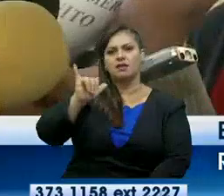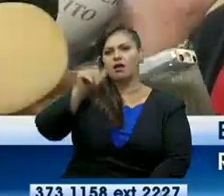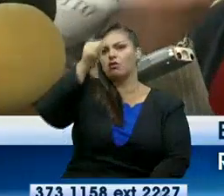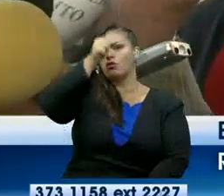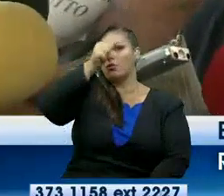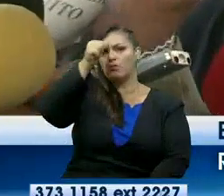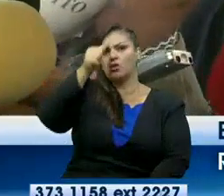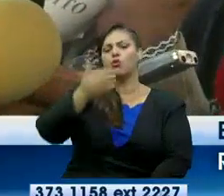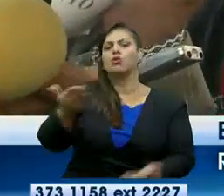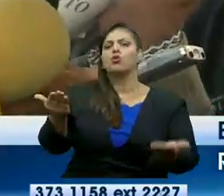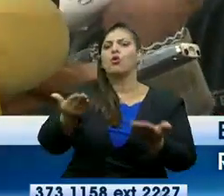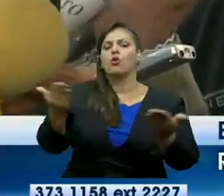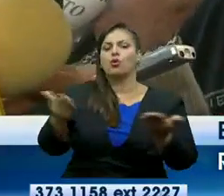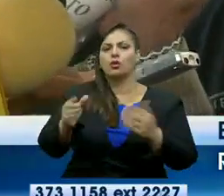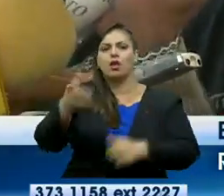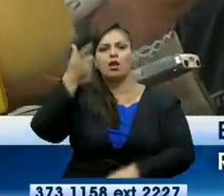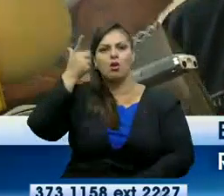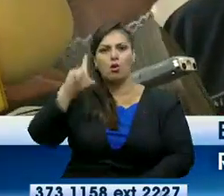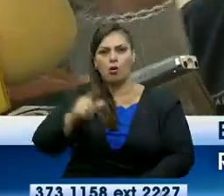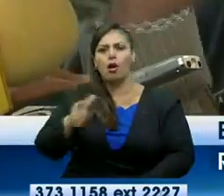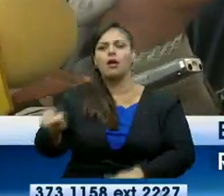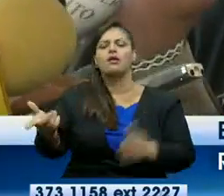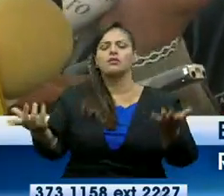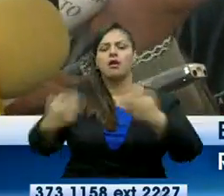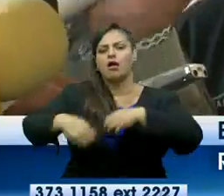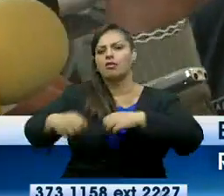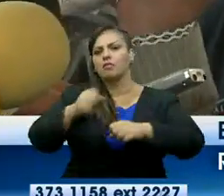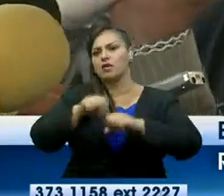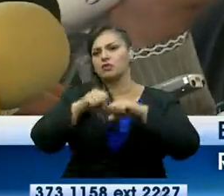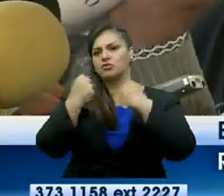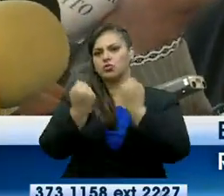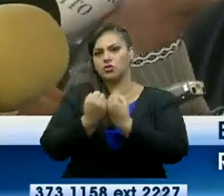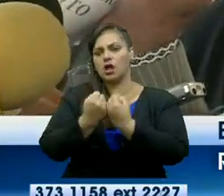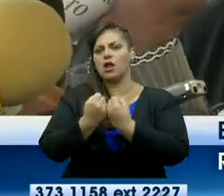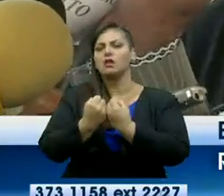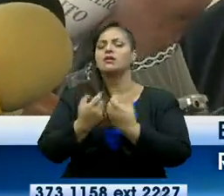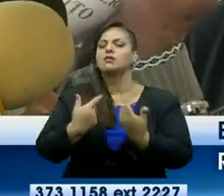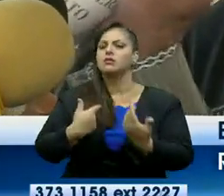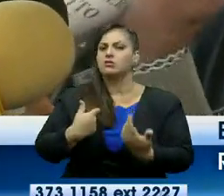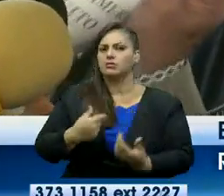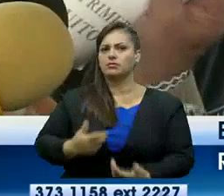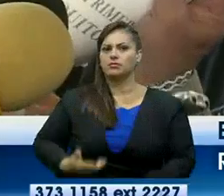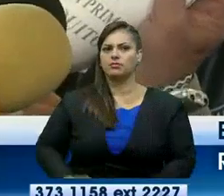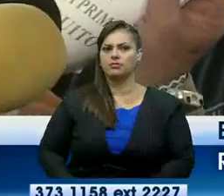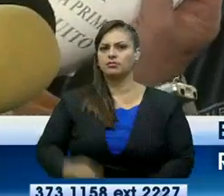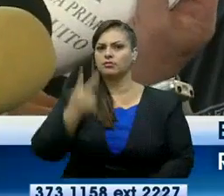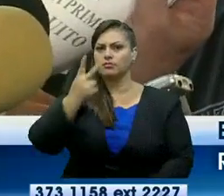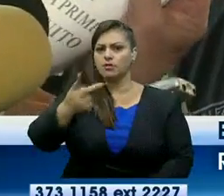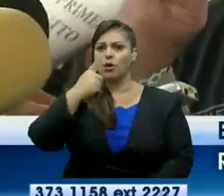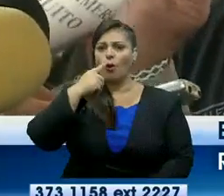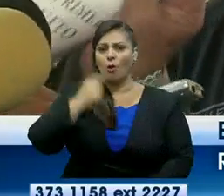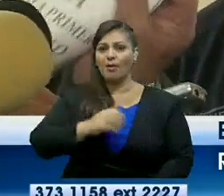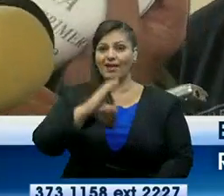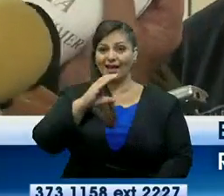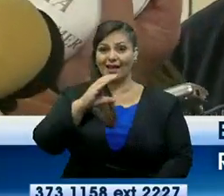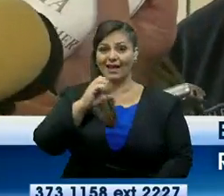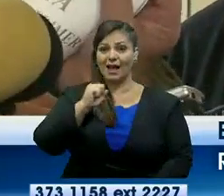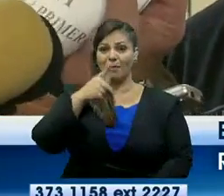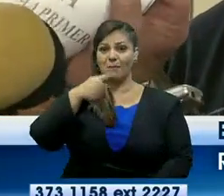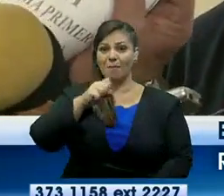domingo en Loja en un compromiso social y ahí vi la llegada del señor Capaya y